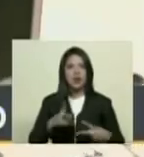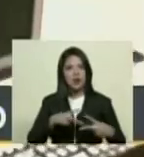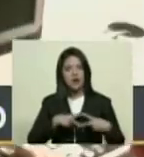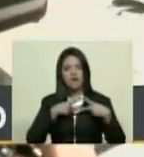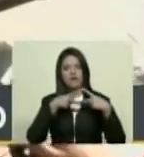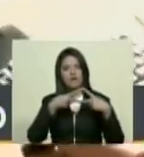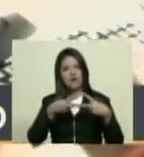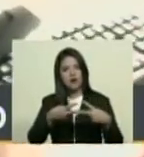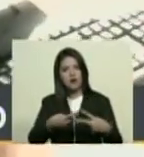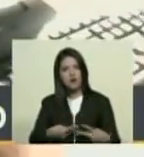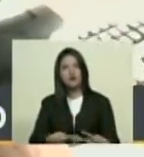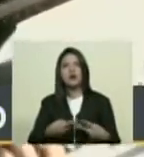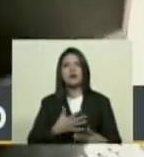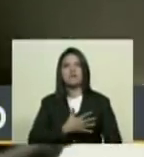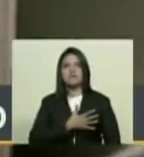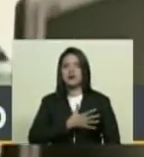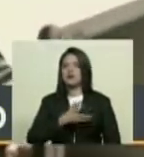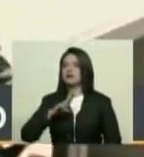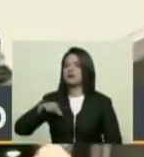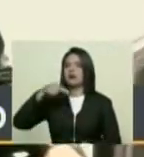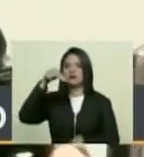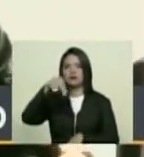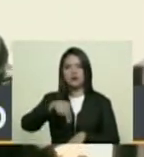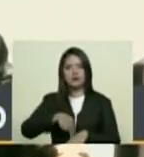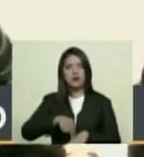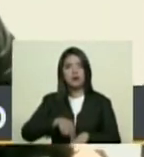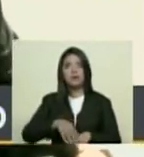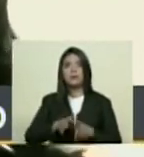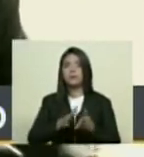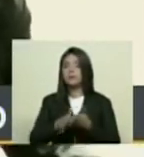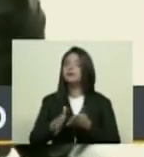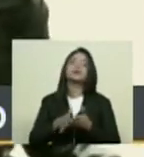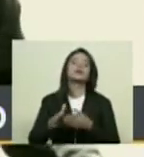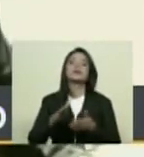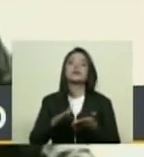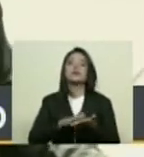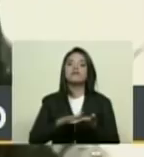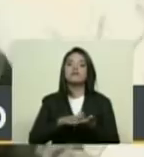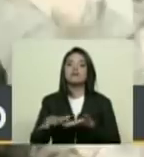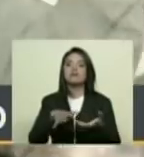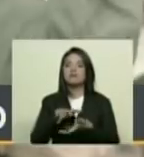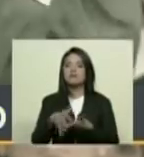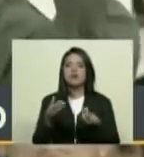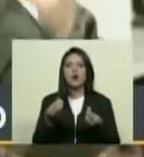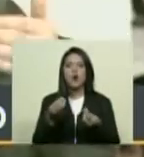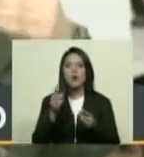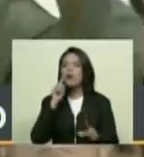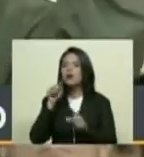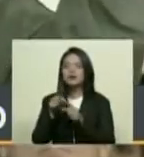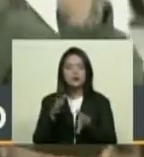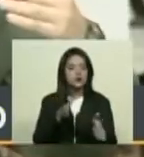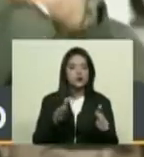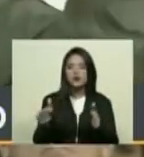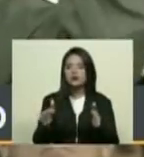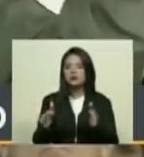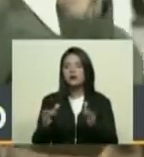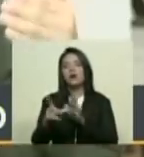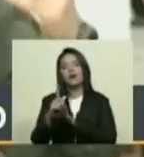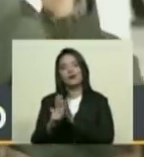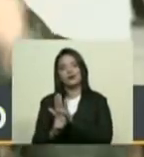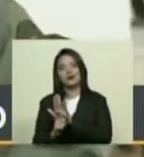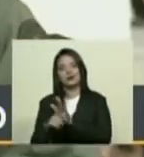voluntad nacional de salir de las dificultades por la vía pacífica, constitucional,